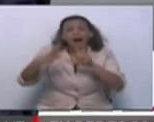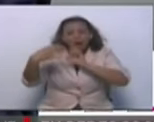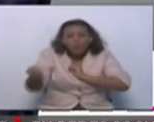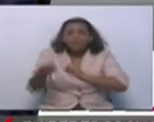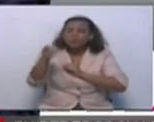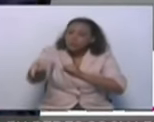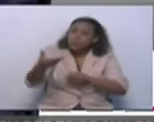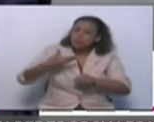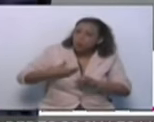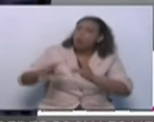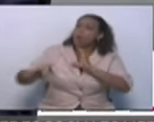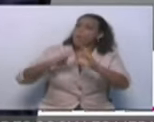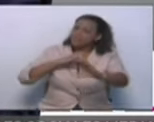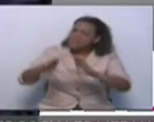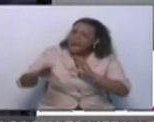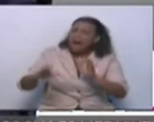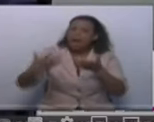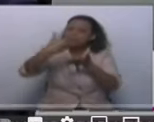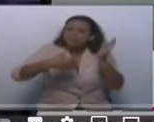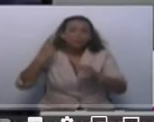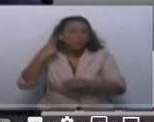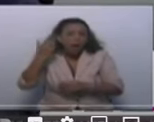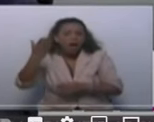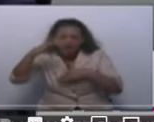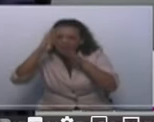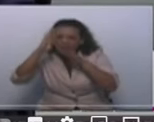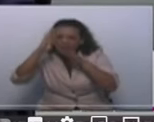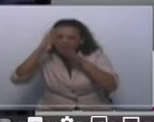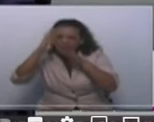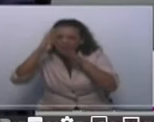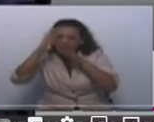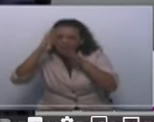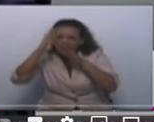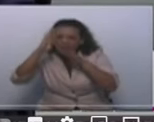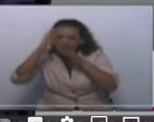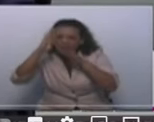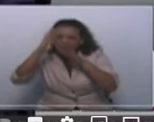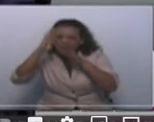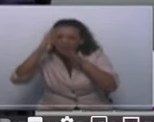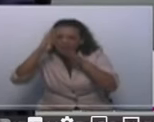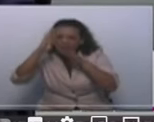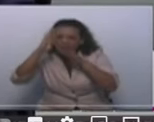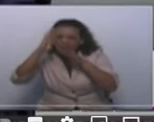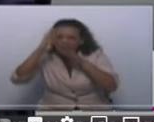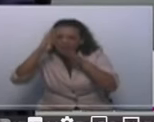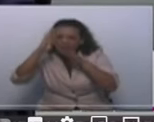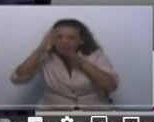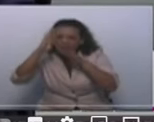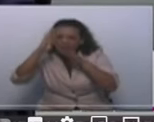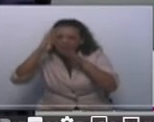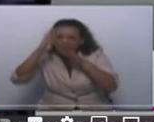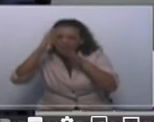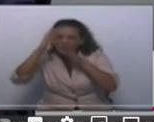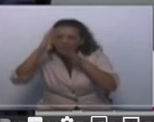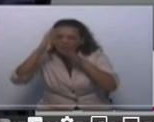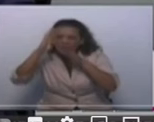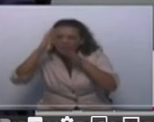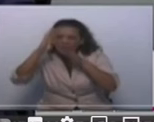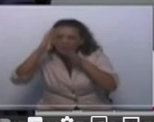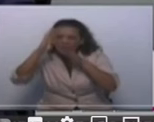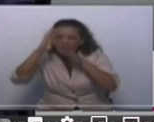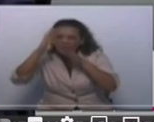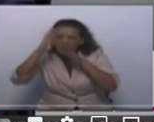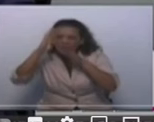entender, conversar, escuchar todas las opiniones. Y esto es lo que él dice con el fin de instar al diálogo